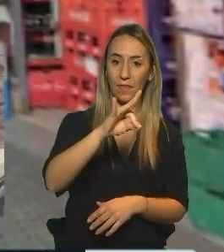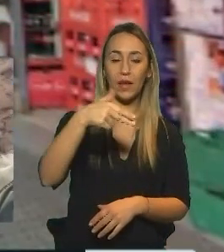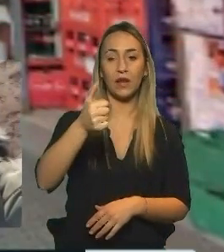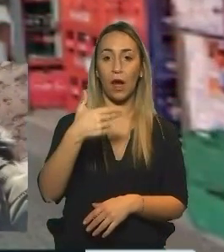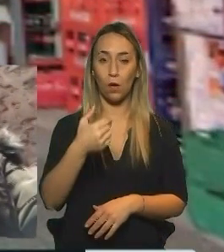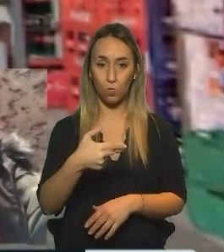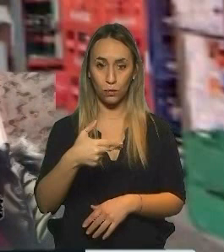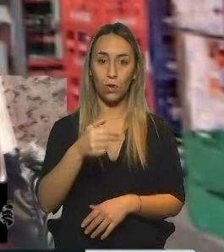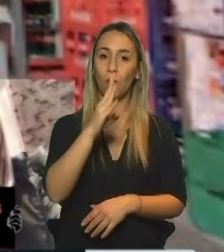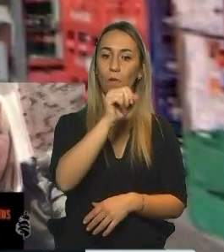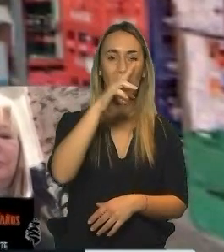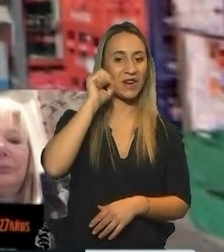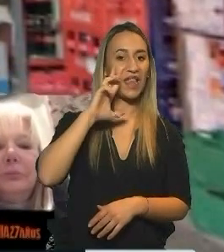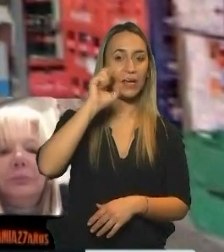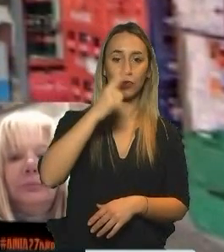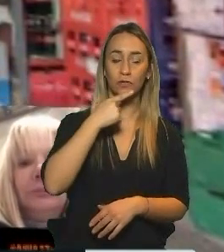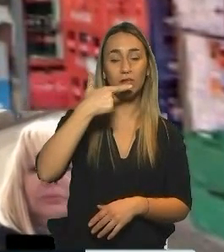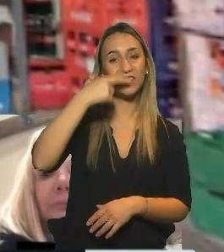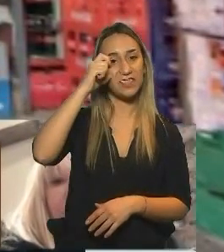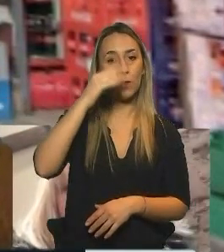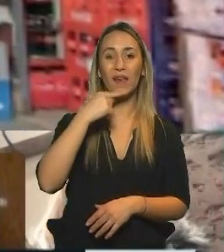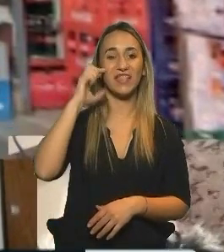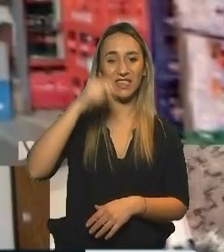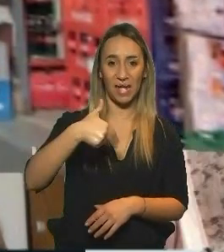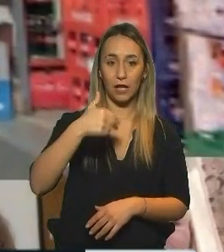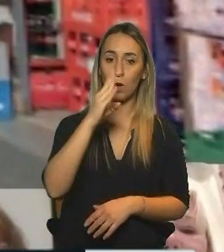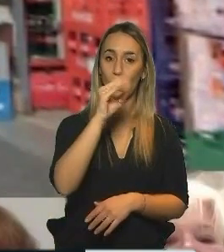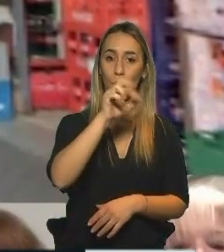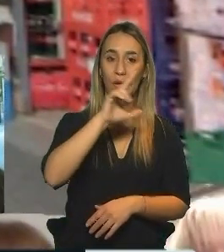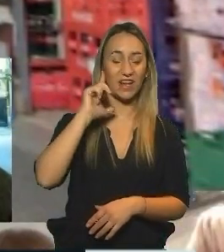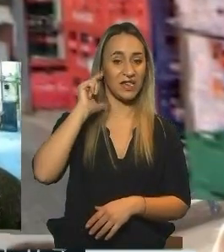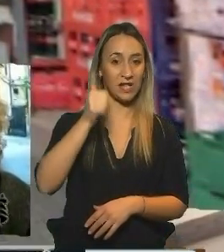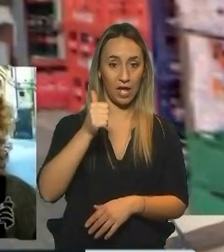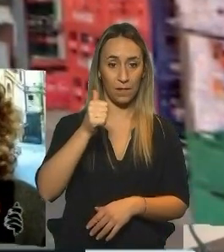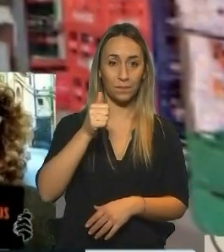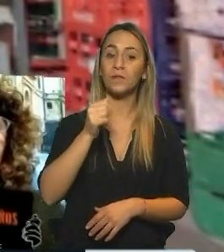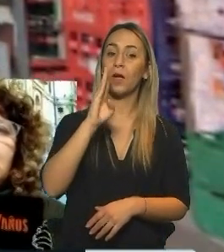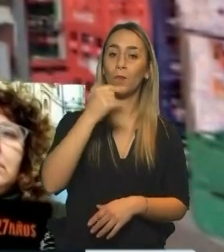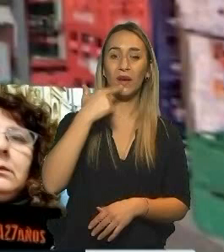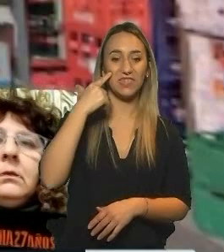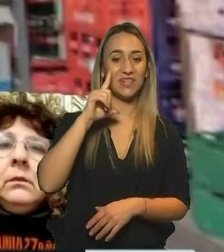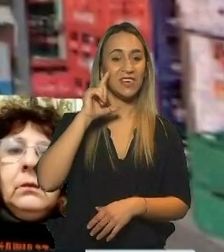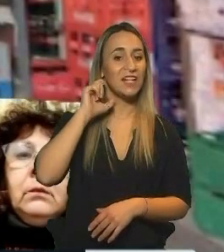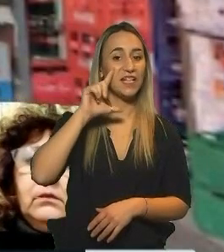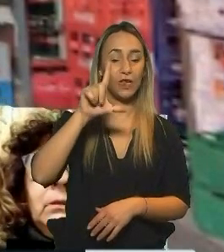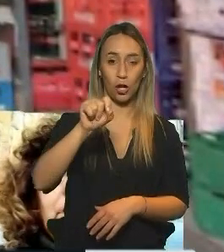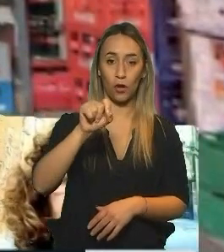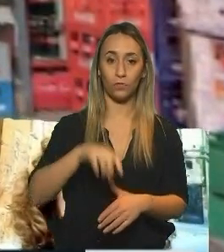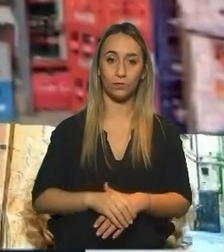Nau. Barreiros, Sebastián. Barriga, David. Basilio, Hugo,